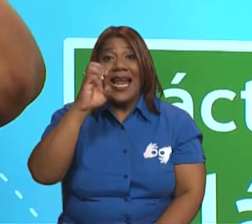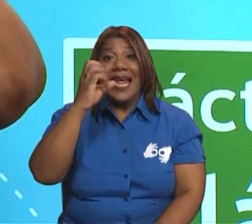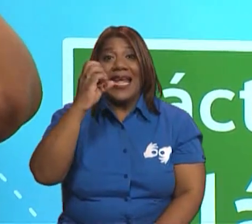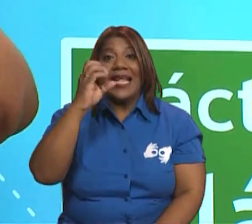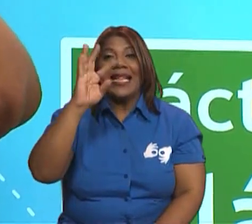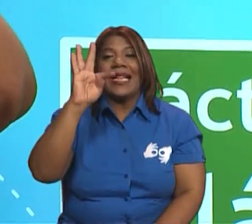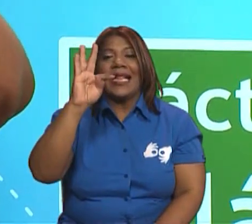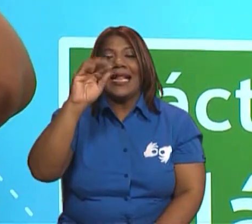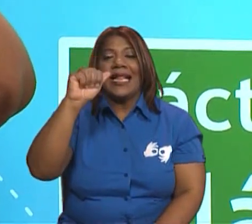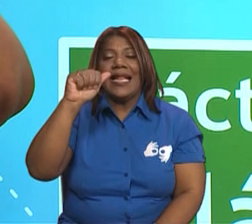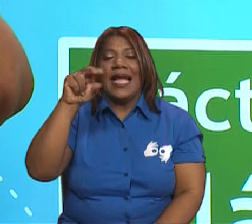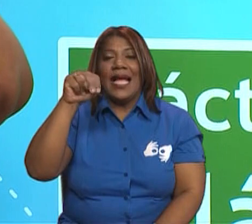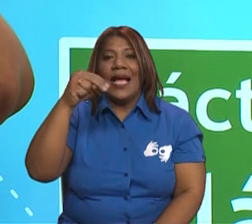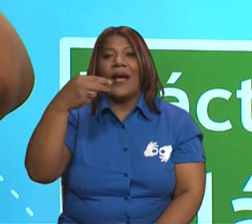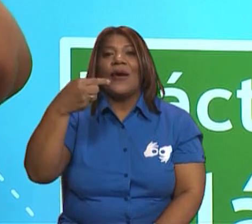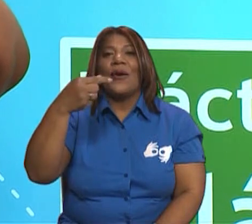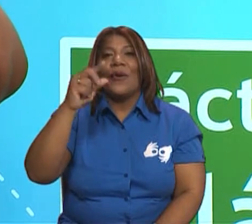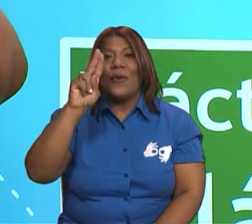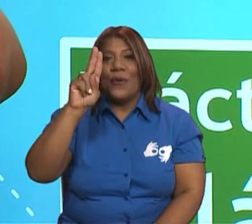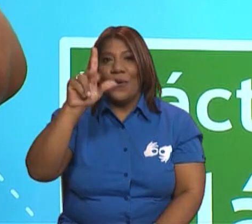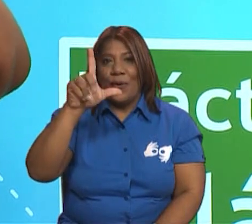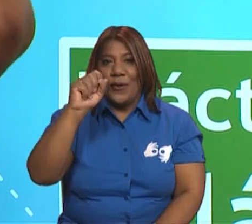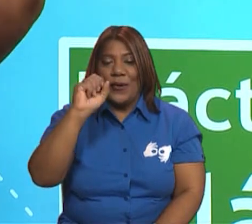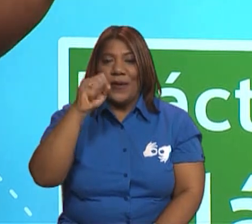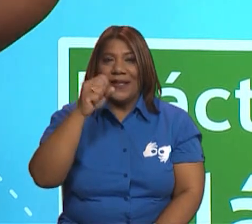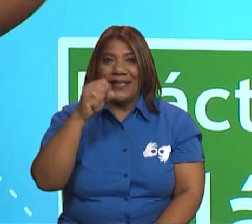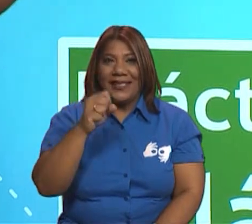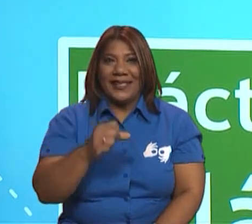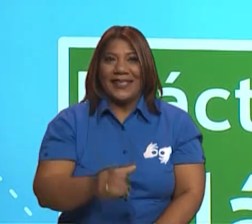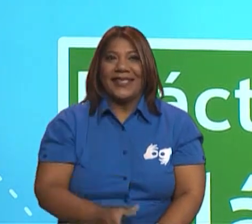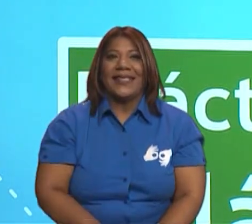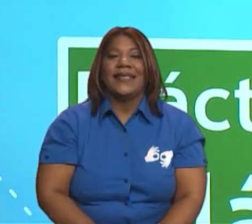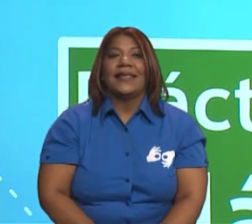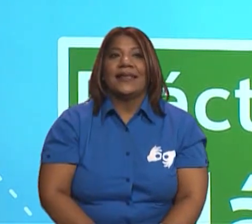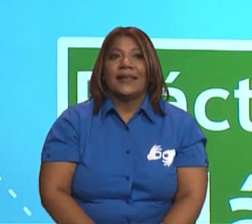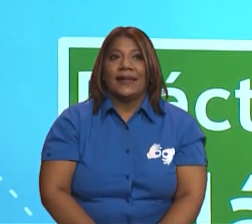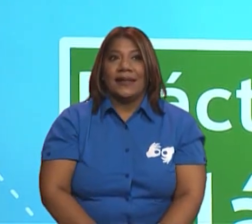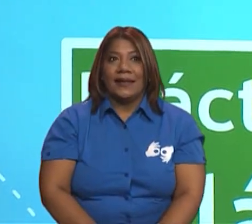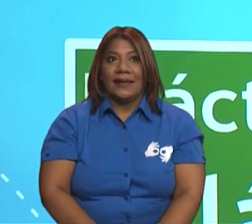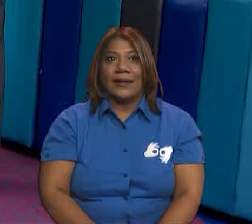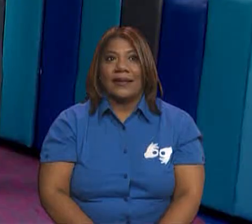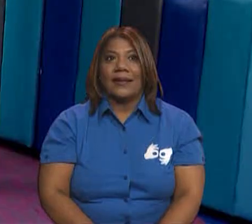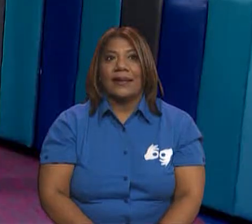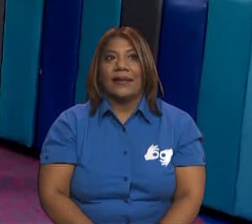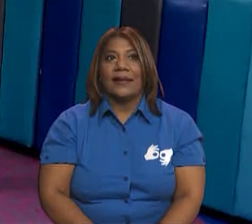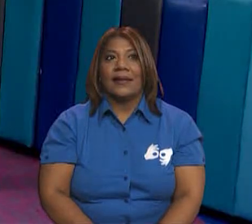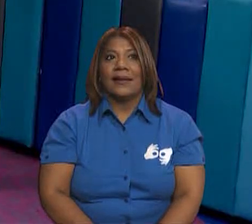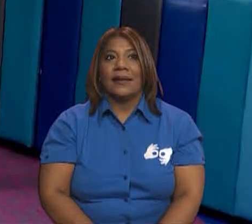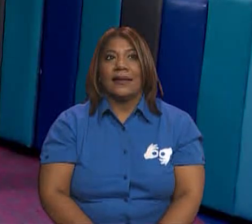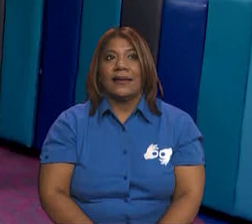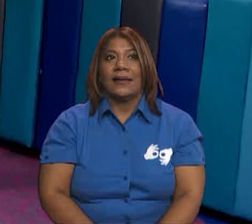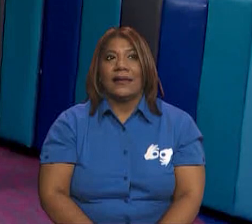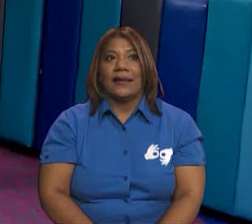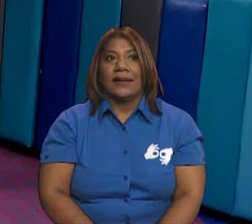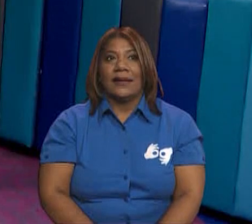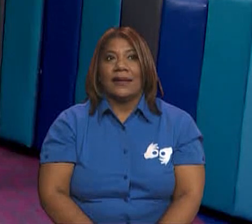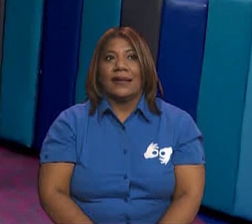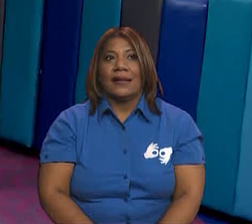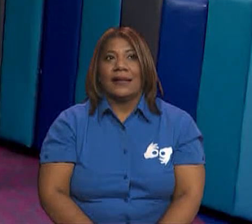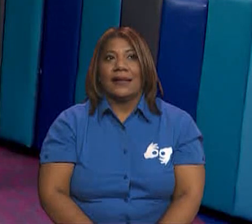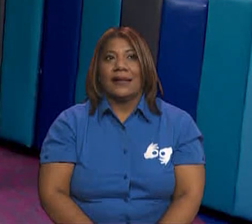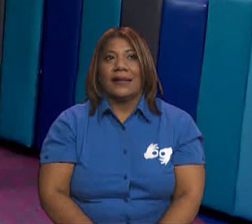del rectángulo. ¿Estoy en lo correcto? Sí, es el rectángulo. Sí, muy bien. Vamos con el siguiente. Le pregunto